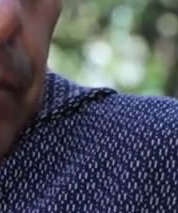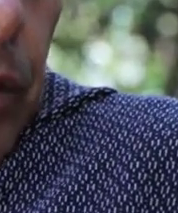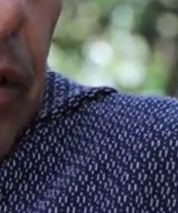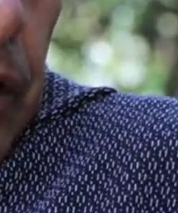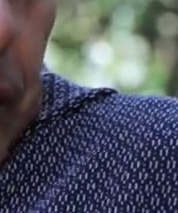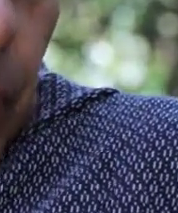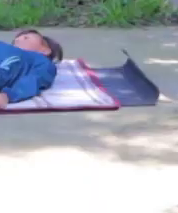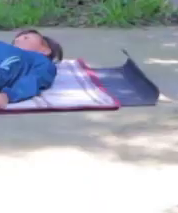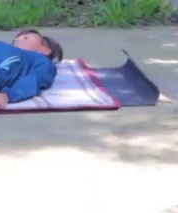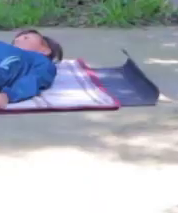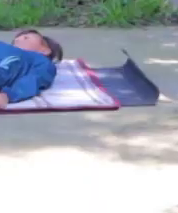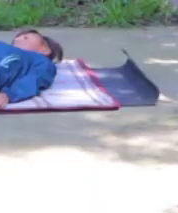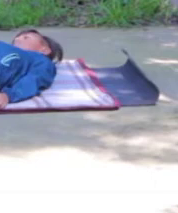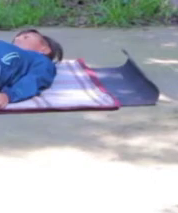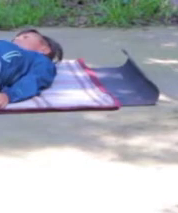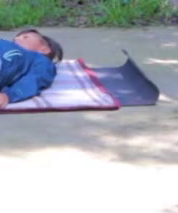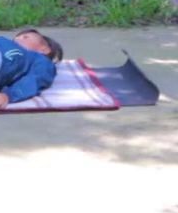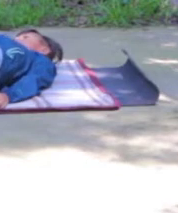cadera.